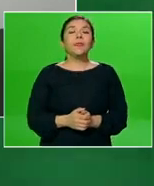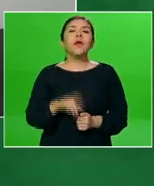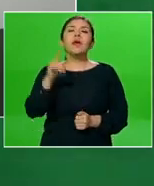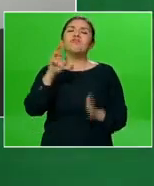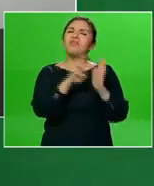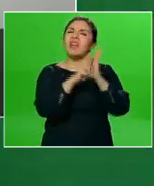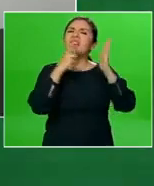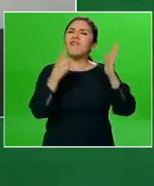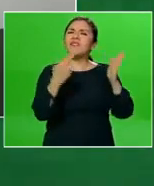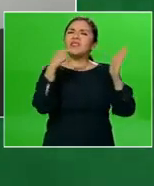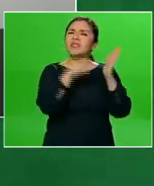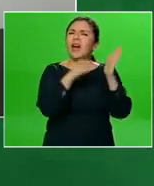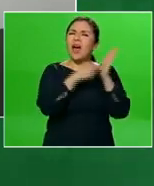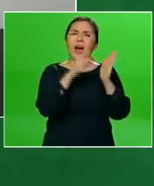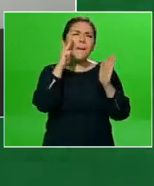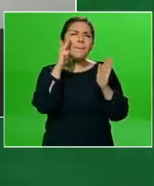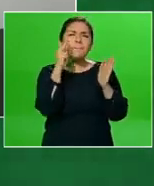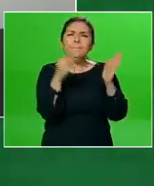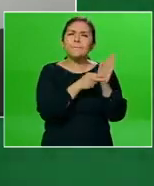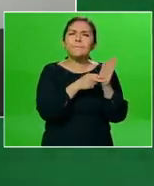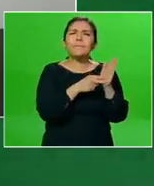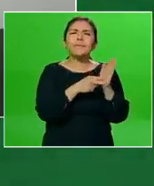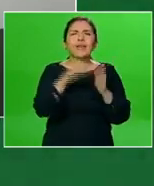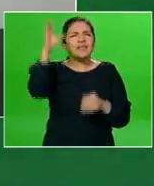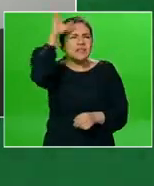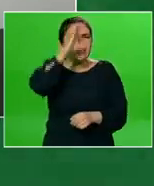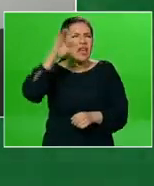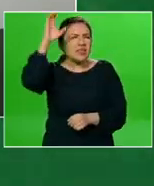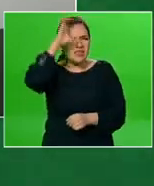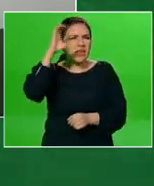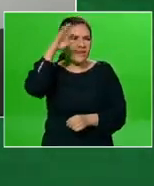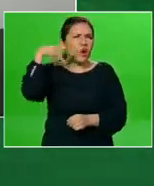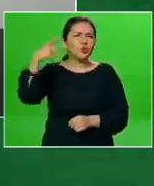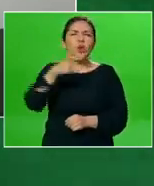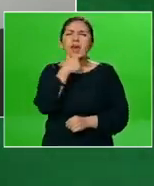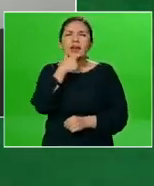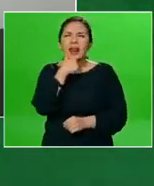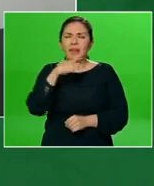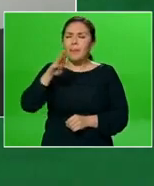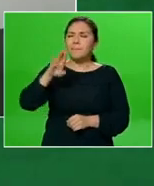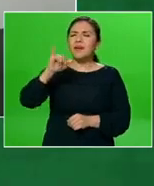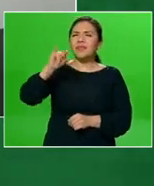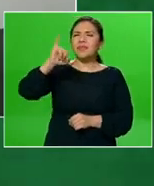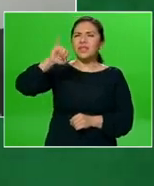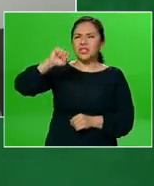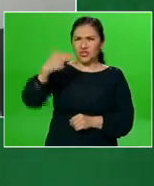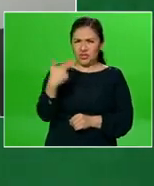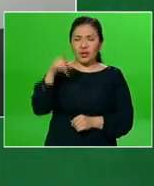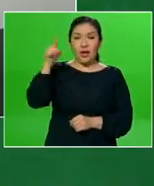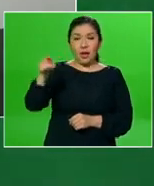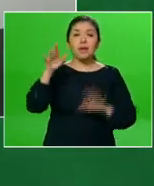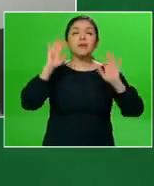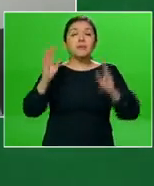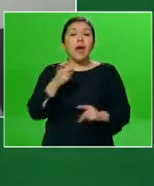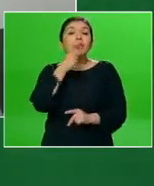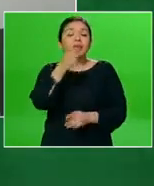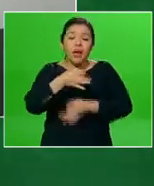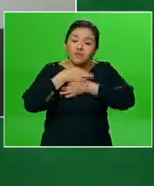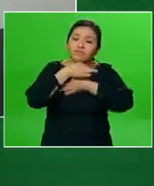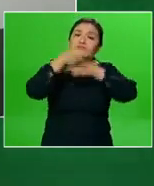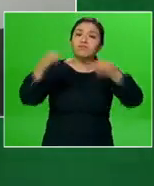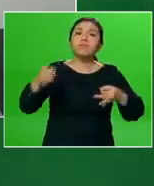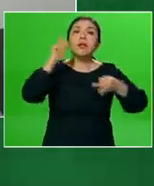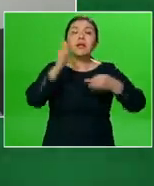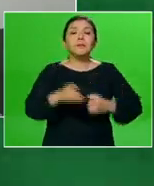el circular científico ganar de inglaterra el diario médico john dijo que la